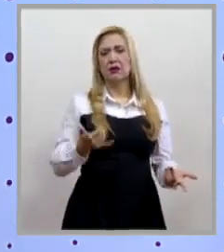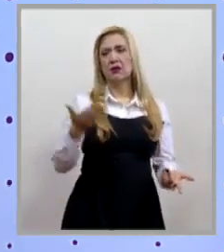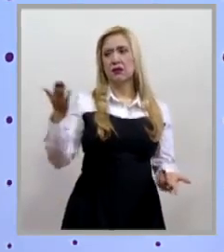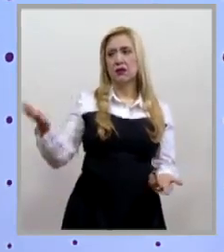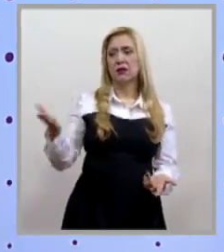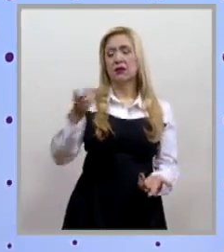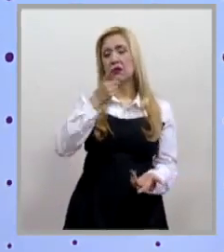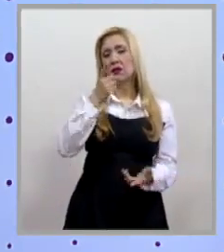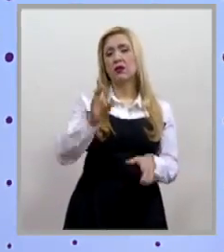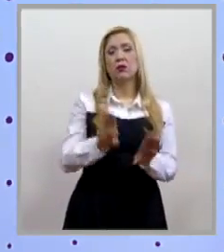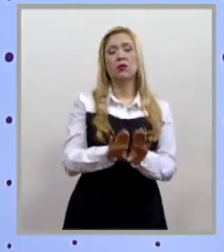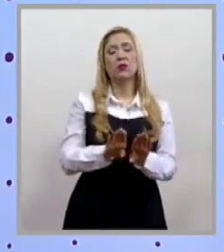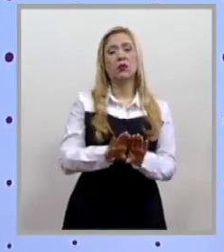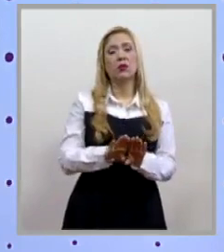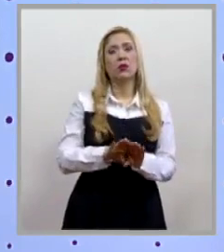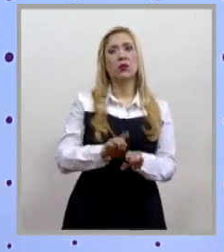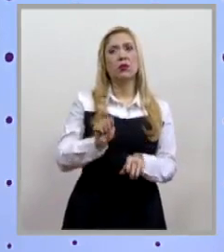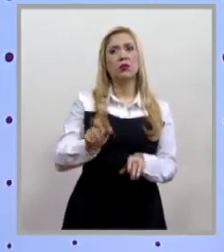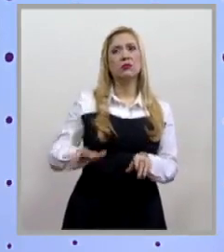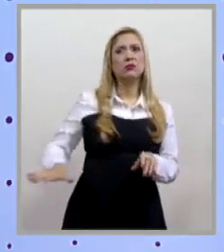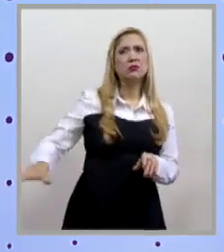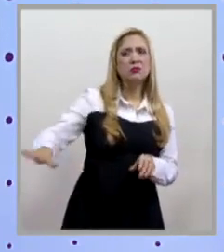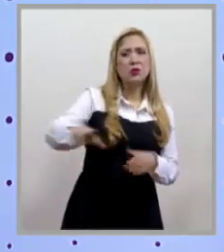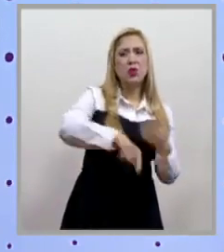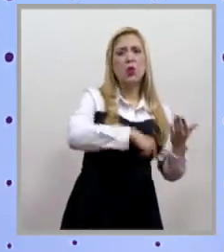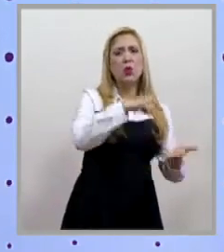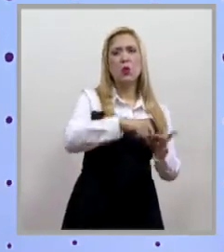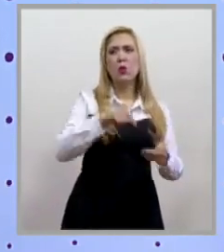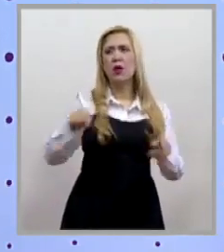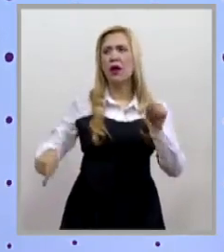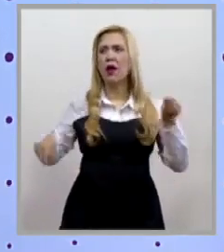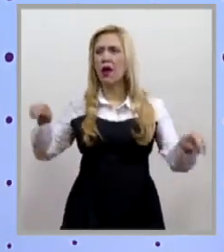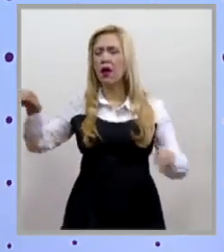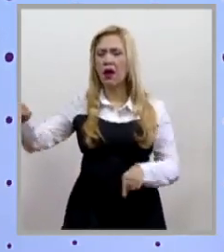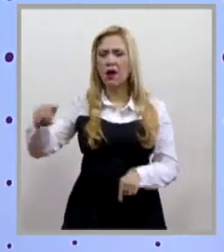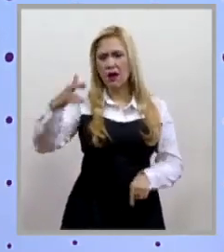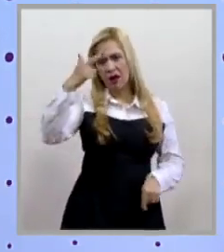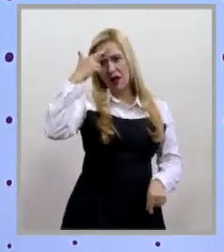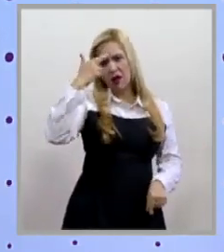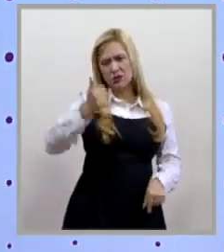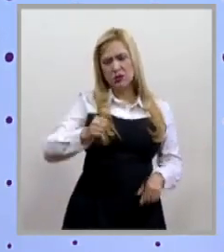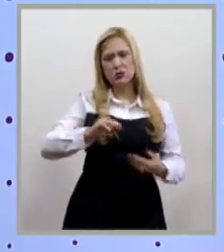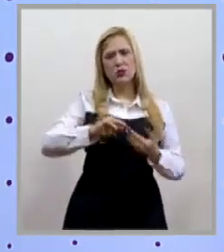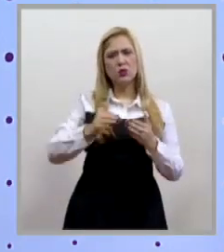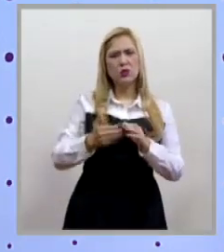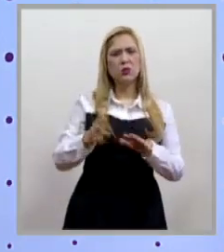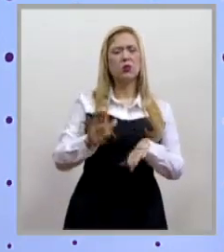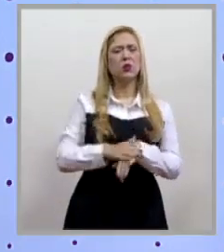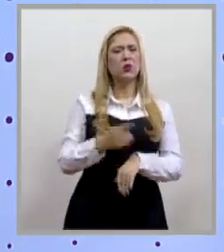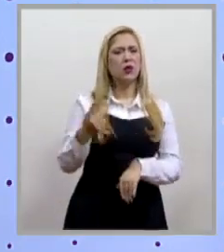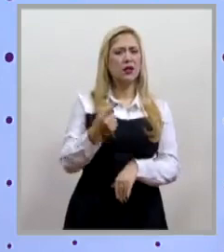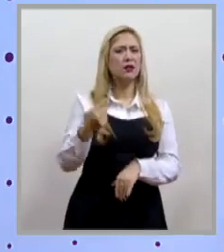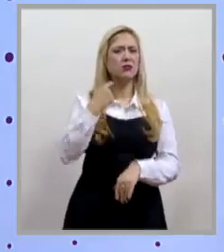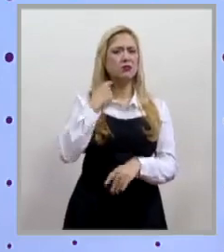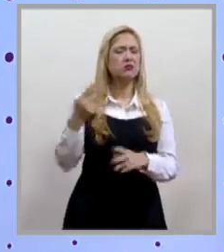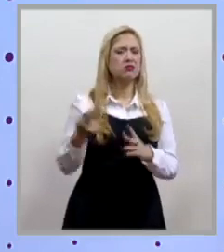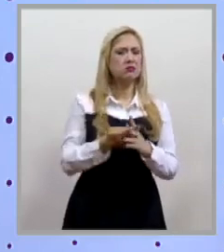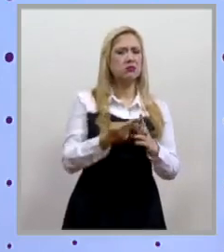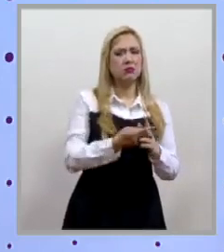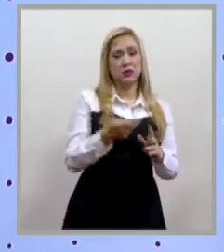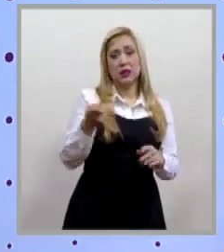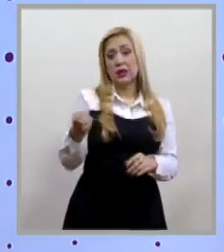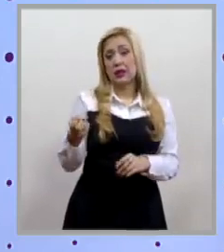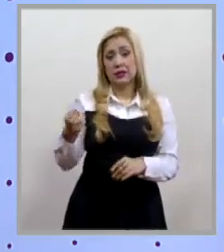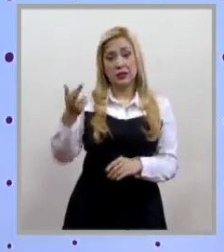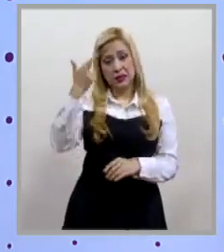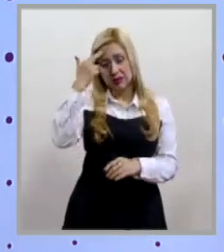Julia, ese contexto geográfico y las razones de política criminal también tienen cierto peso. Vemos que las